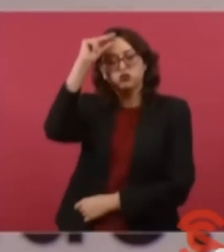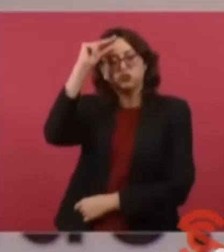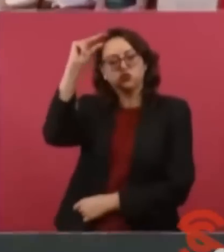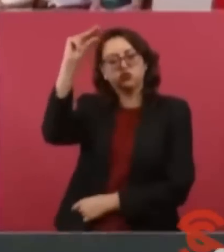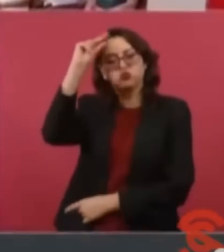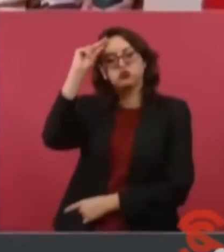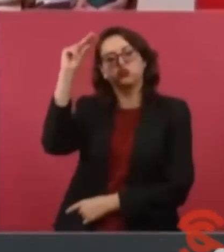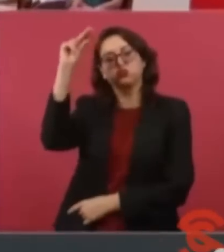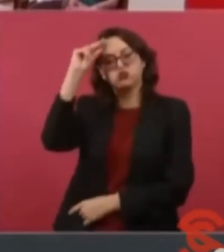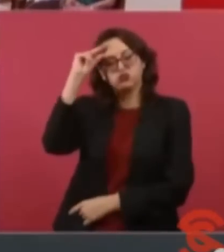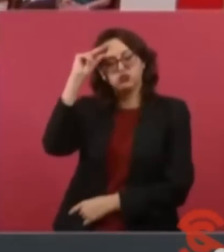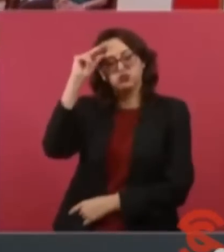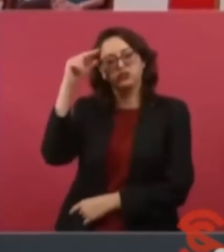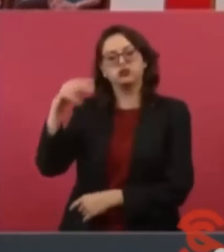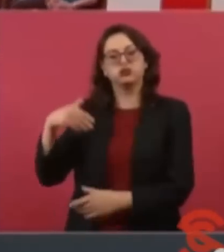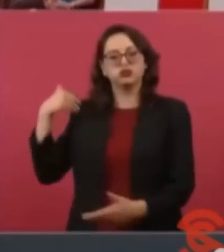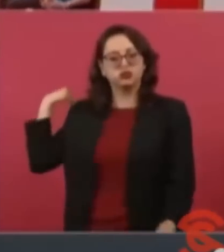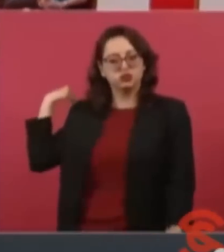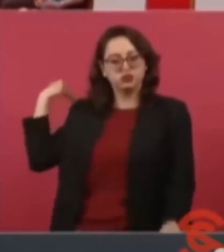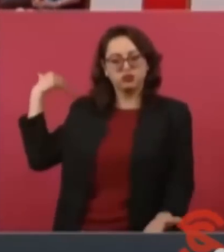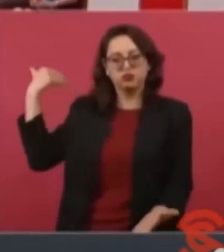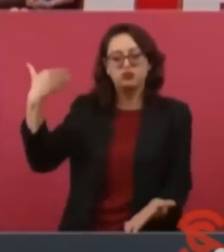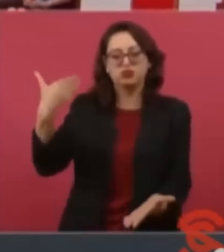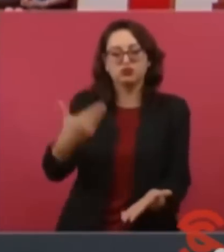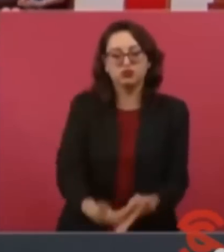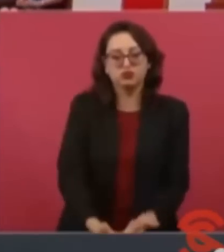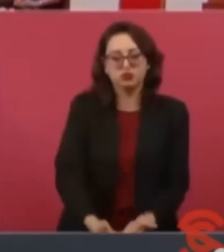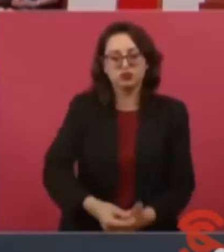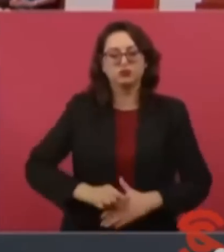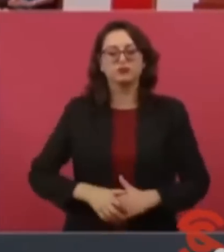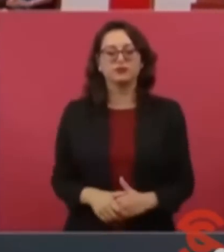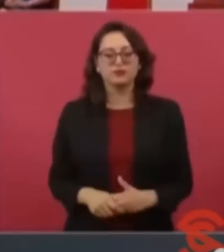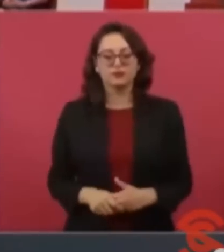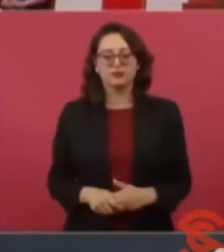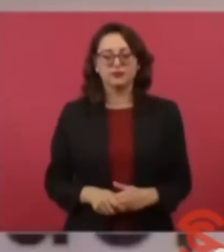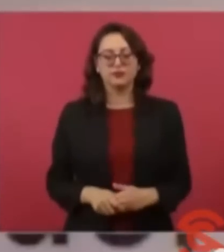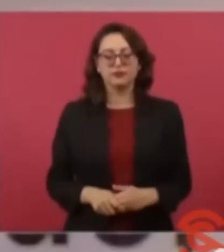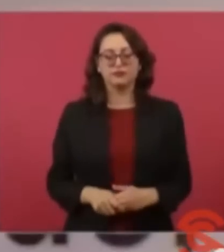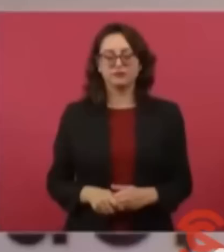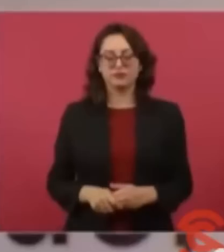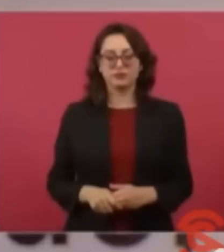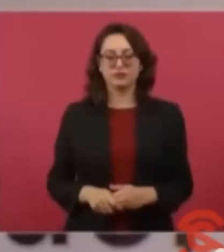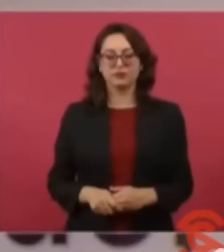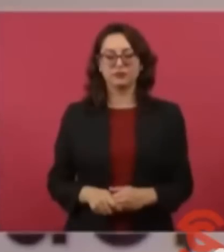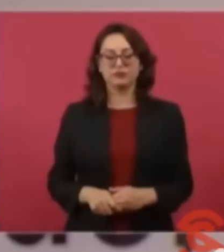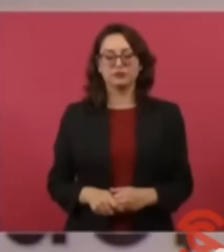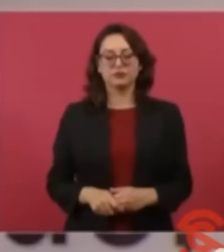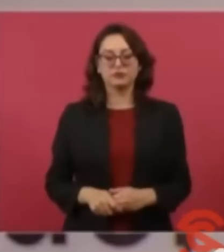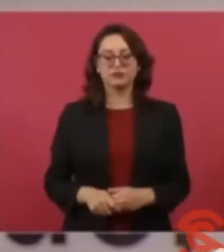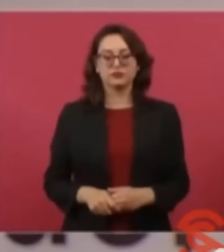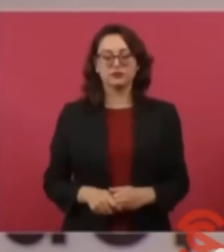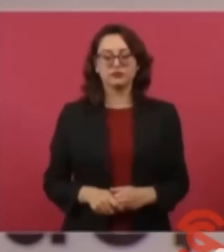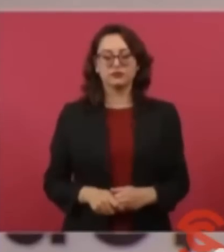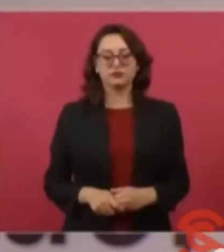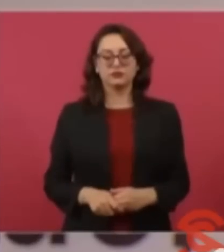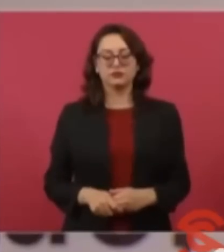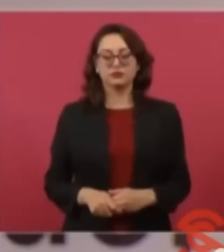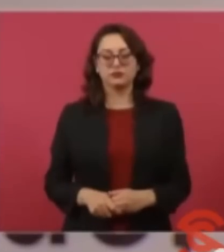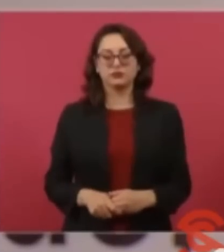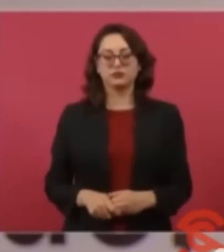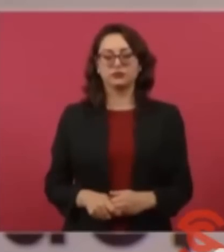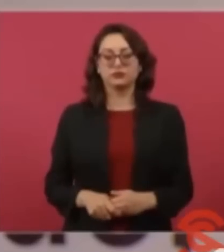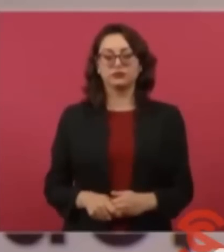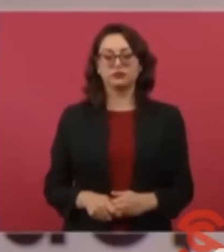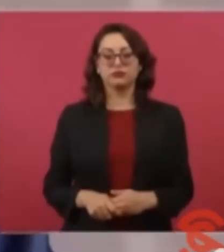en nuestro territorio. Es una gran mentira, es erróneo